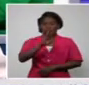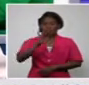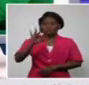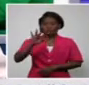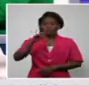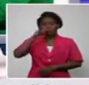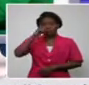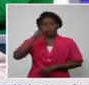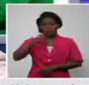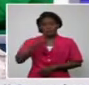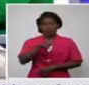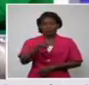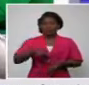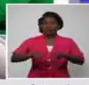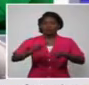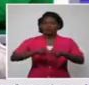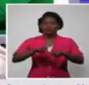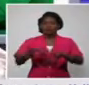Playa.